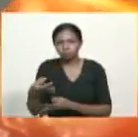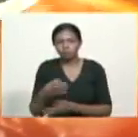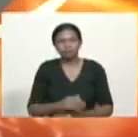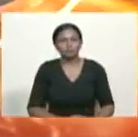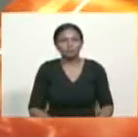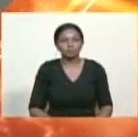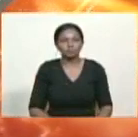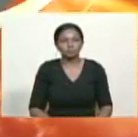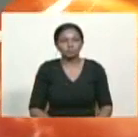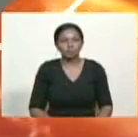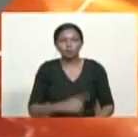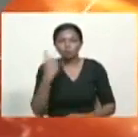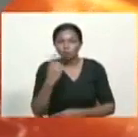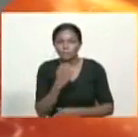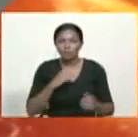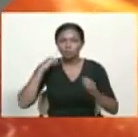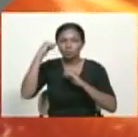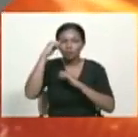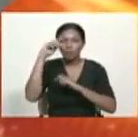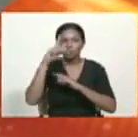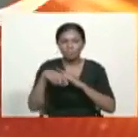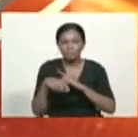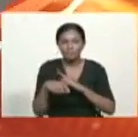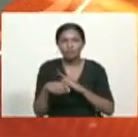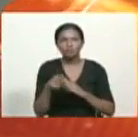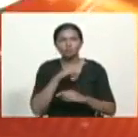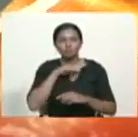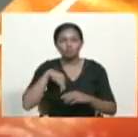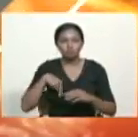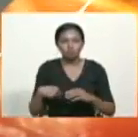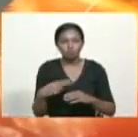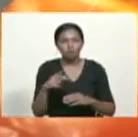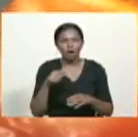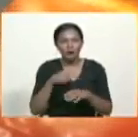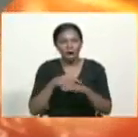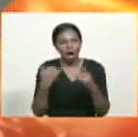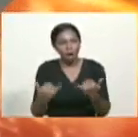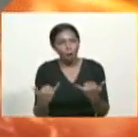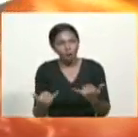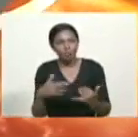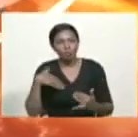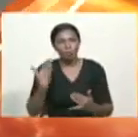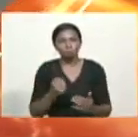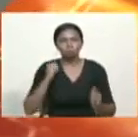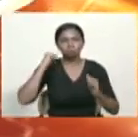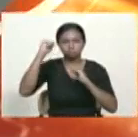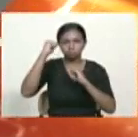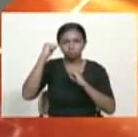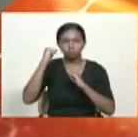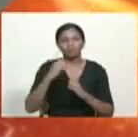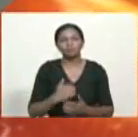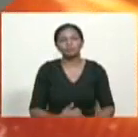de que triunfaremos, sino de que, en efecto, a esta hora podemos decir que estamos triunfando